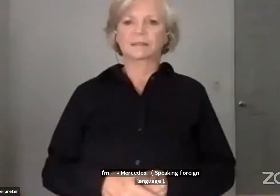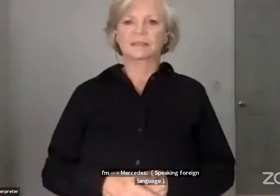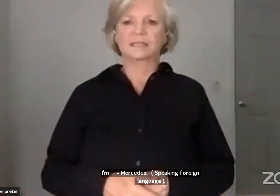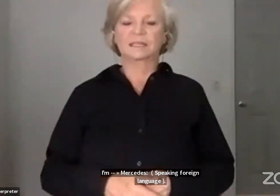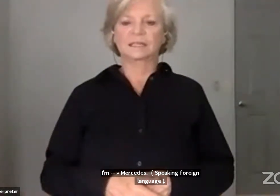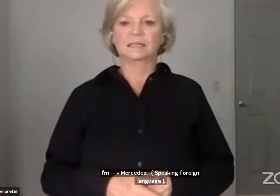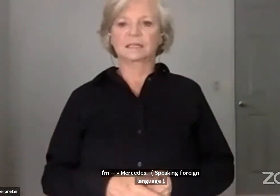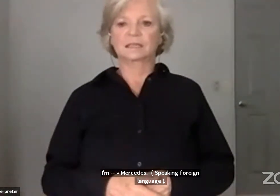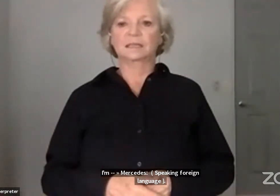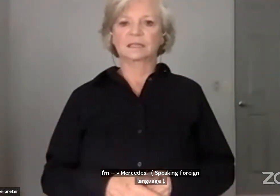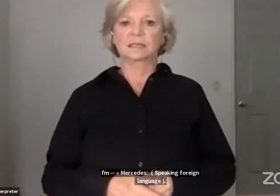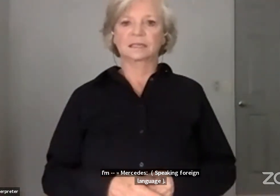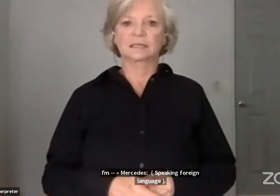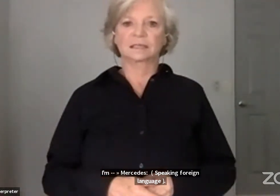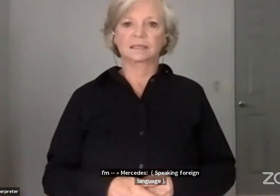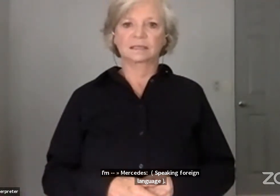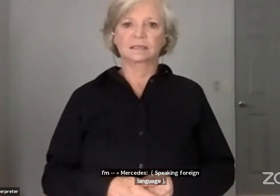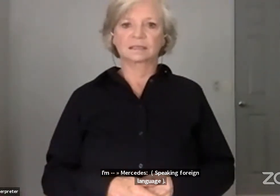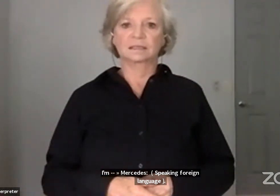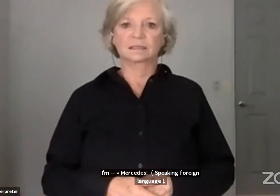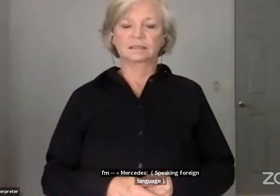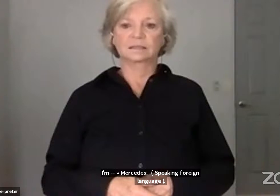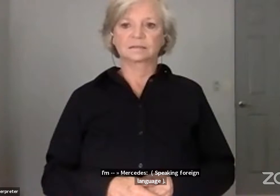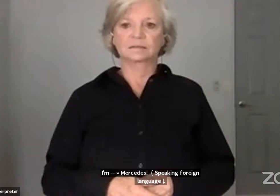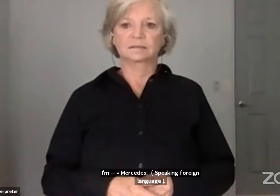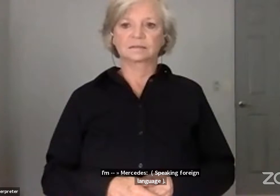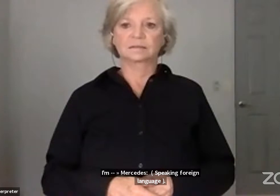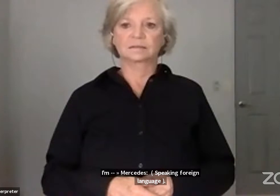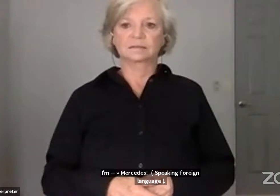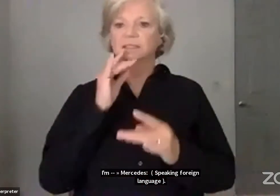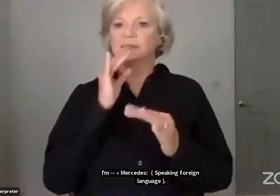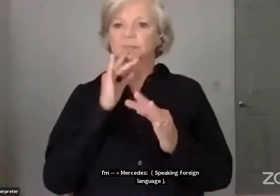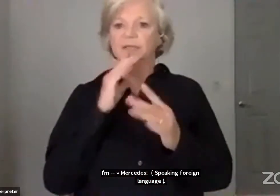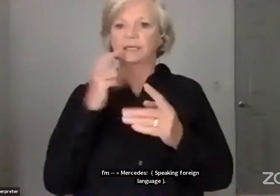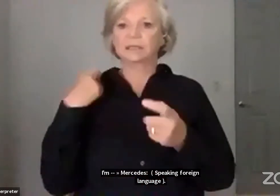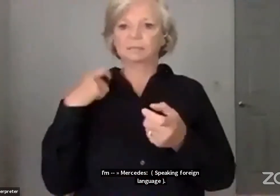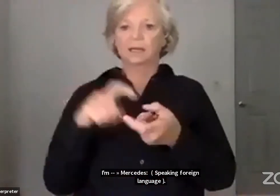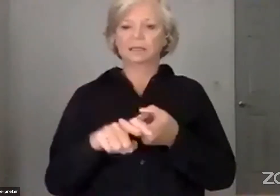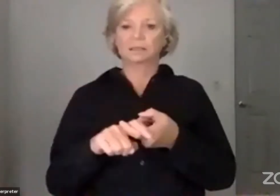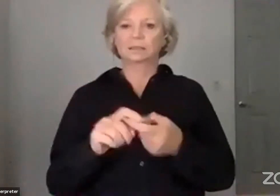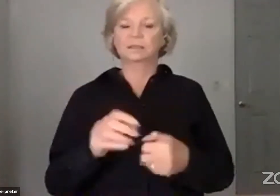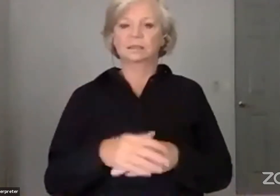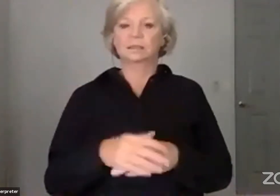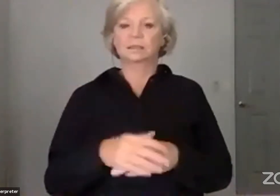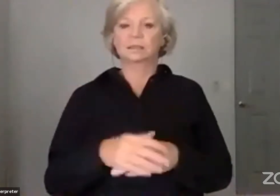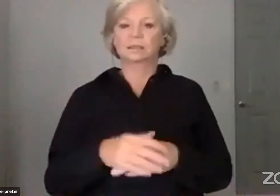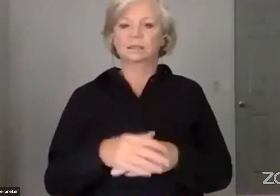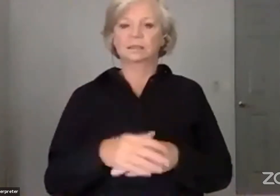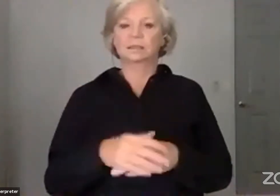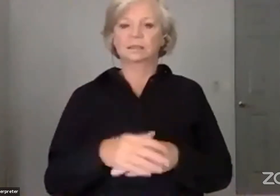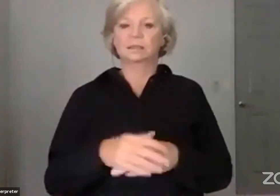Nuevamente reitero, lo vi como la oportunidad de informarle a mi comunidad la importancia era.